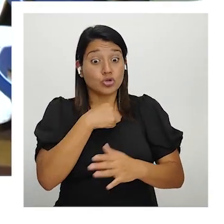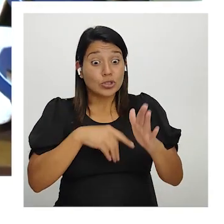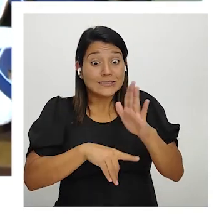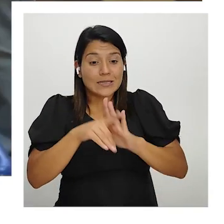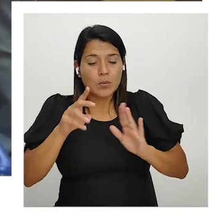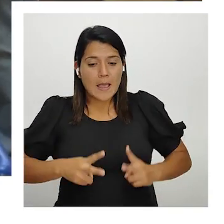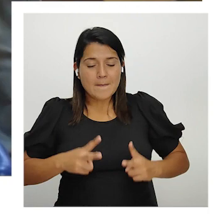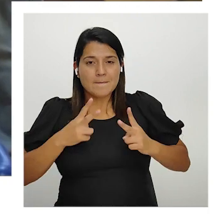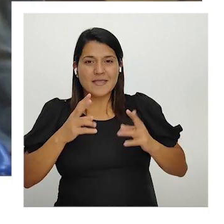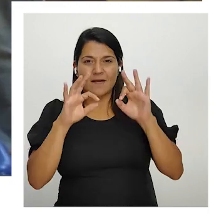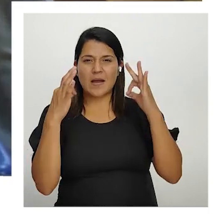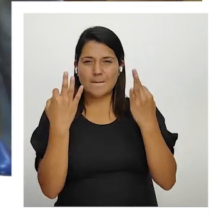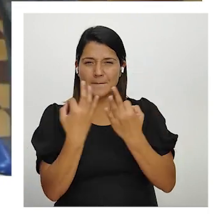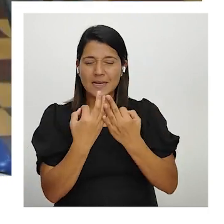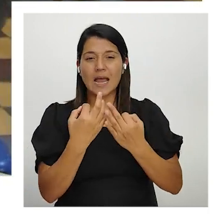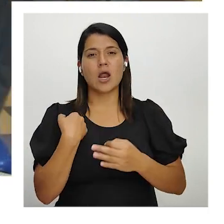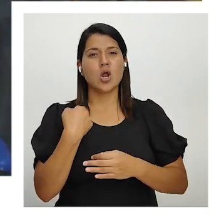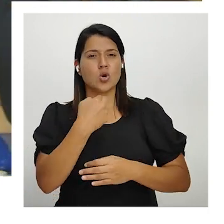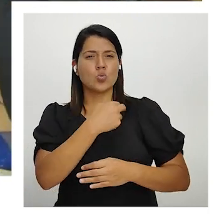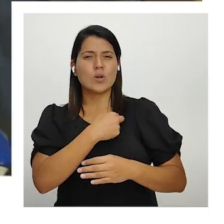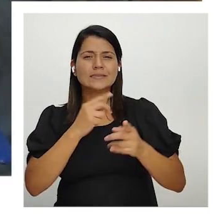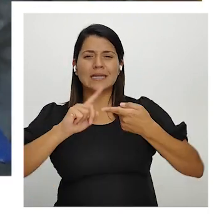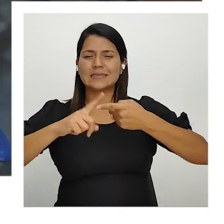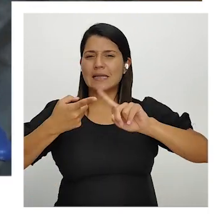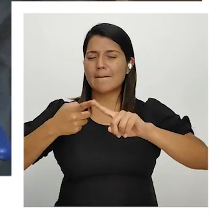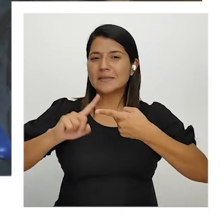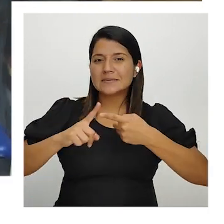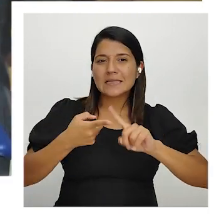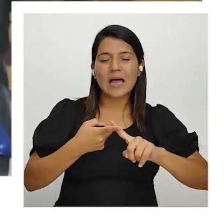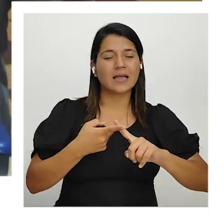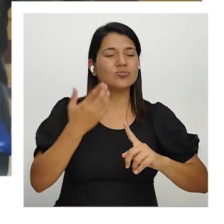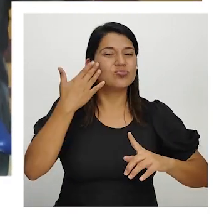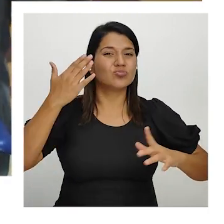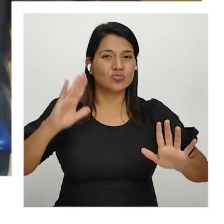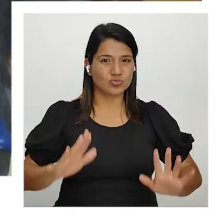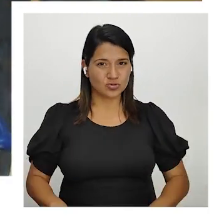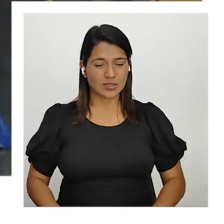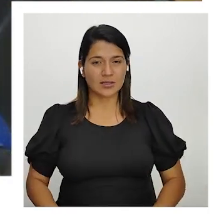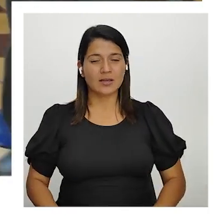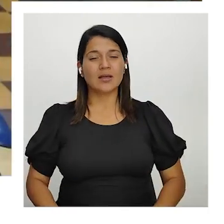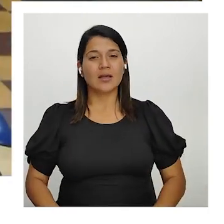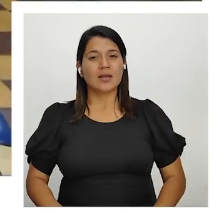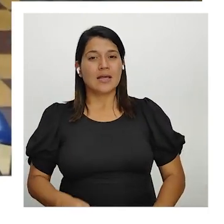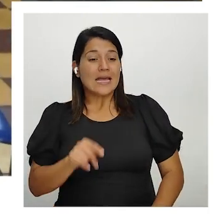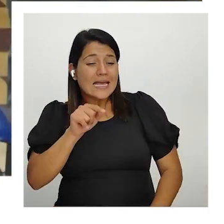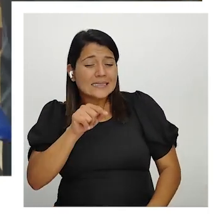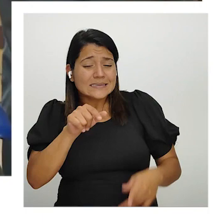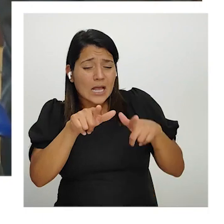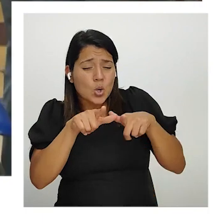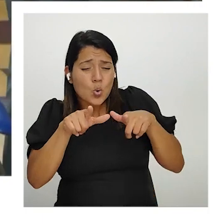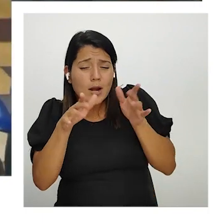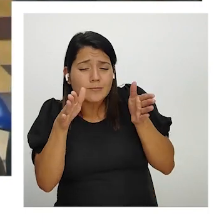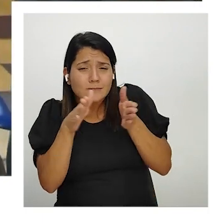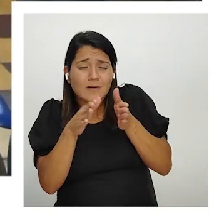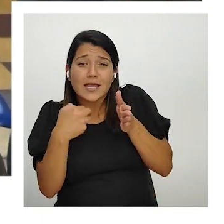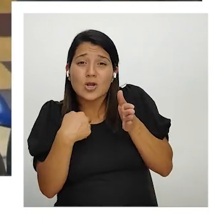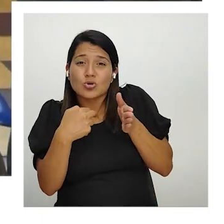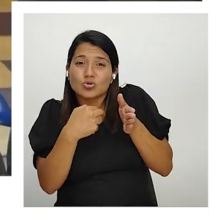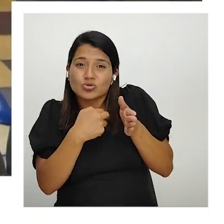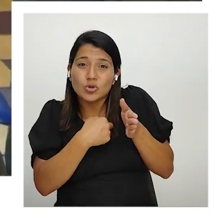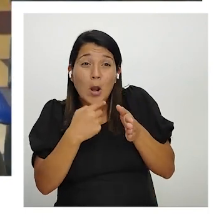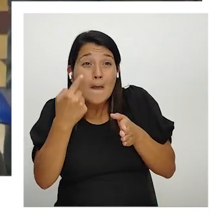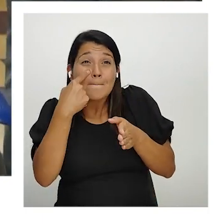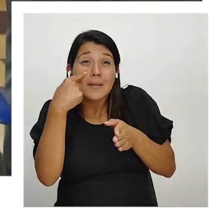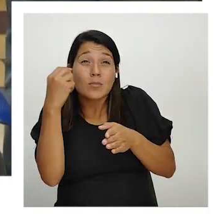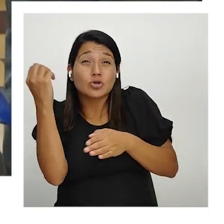familiar, nuestras amistades, qué sé yo. Es ese lugar donde vemos ponerse el sol por las noches y donde